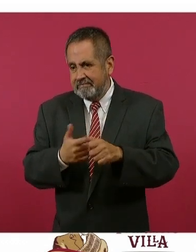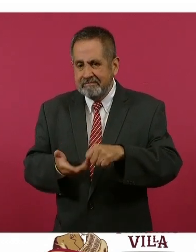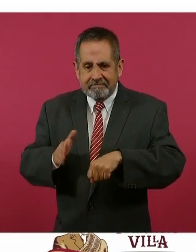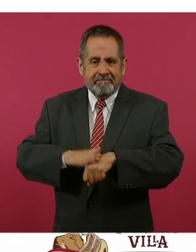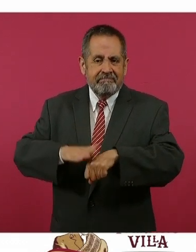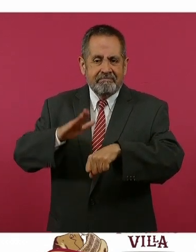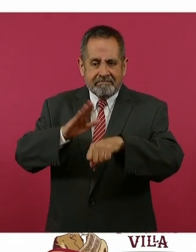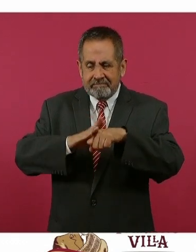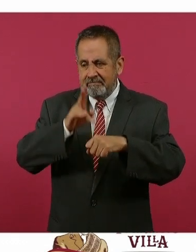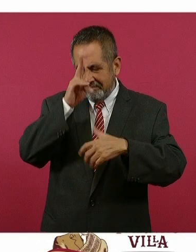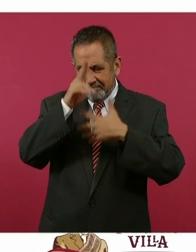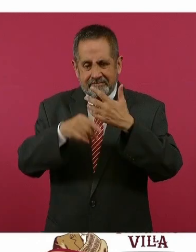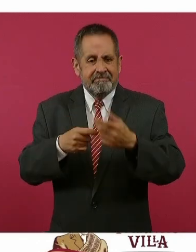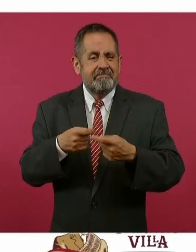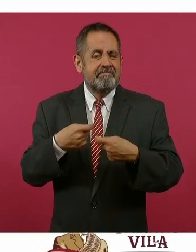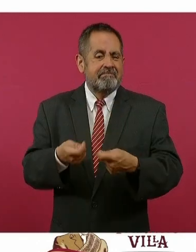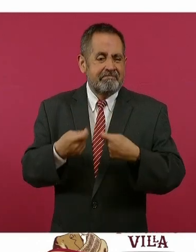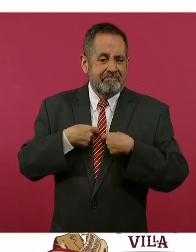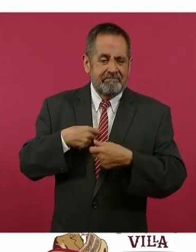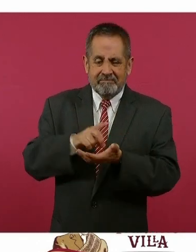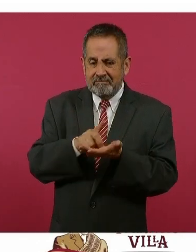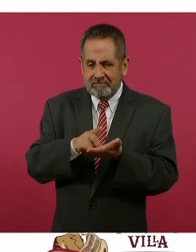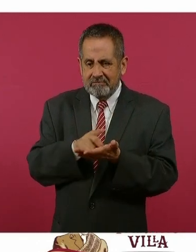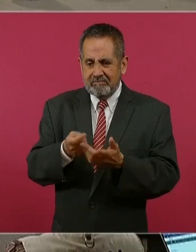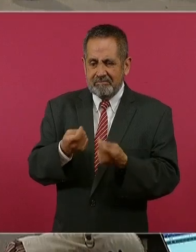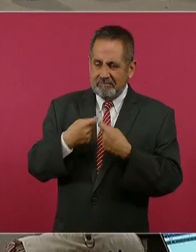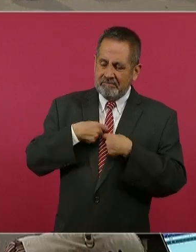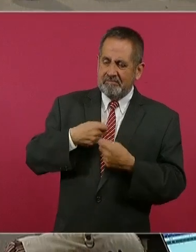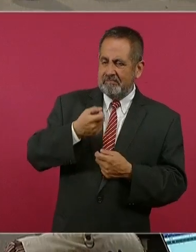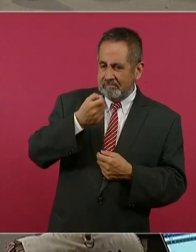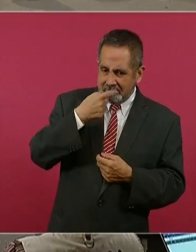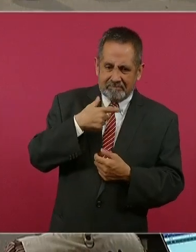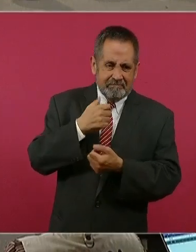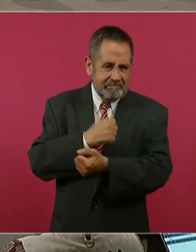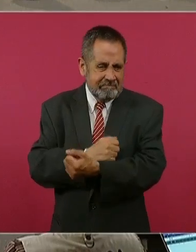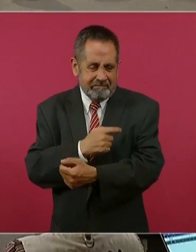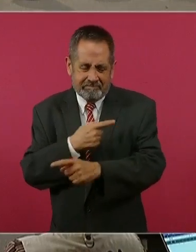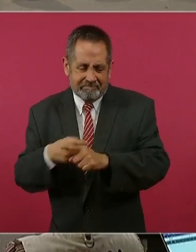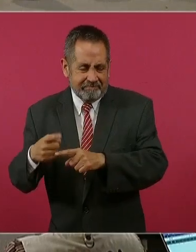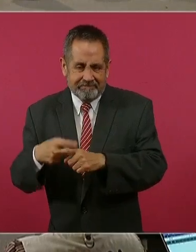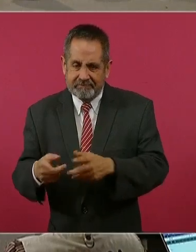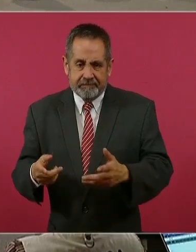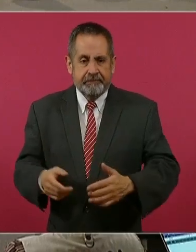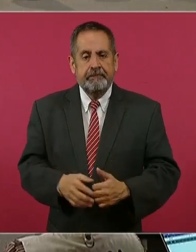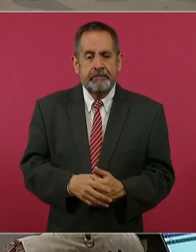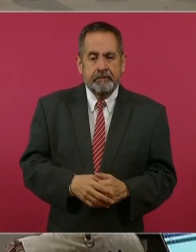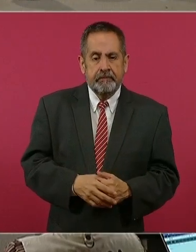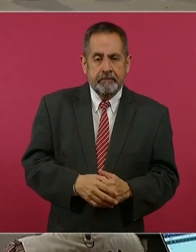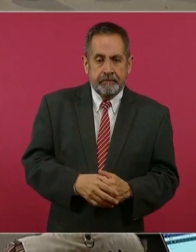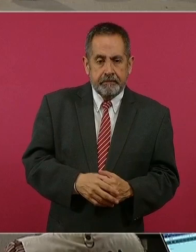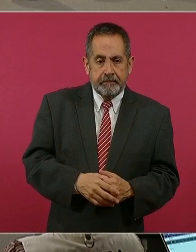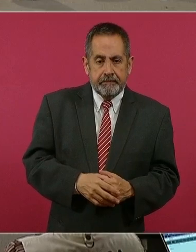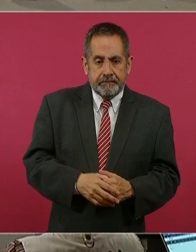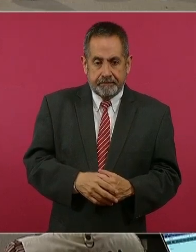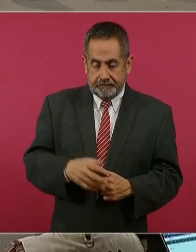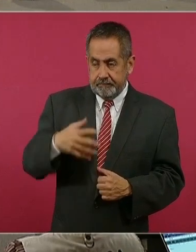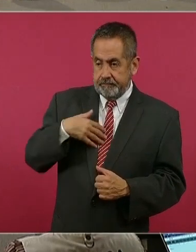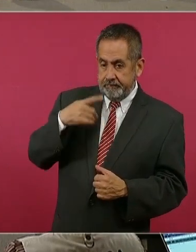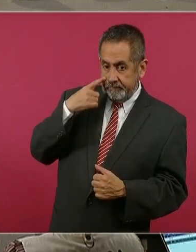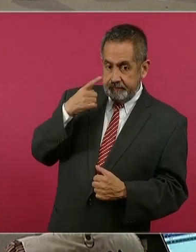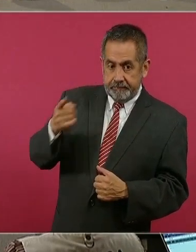el uso de sustancias adictivas. La siguiente, por favor. Ahora, lo que ya mencionaba de la